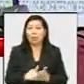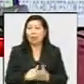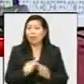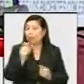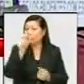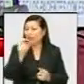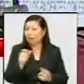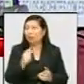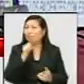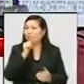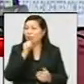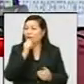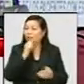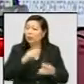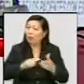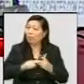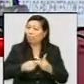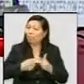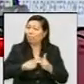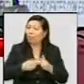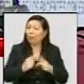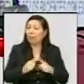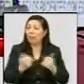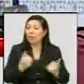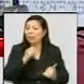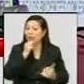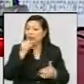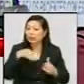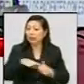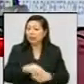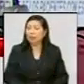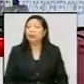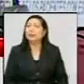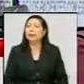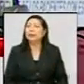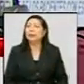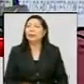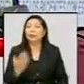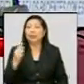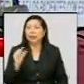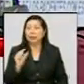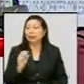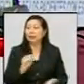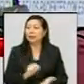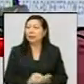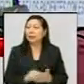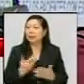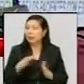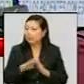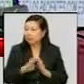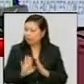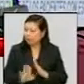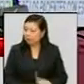barras, incluso hasta faltan tornillos, pero esta niña fue intervenida hace poco, nuevamente ya